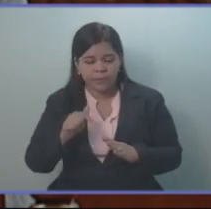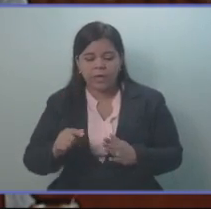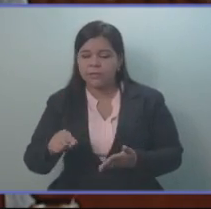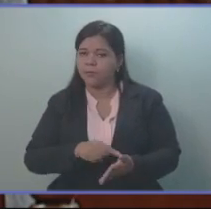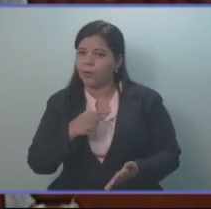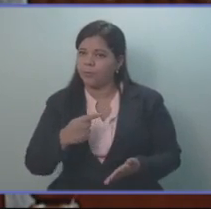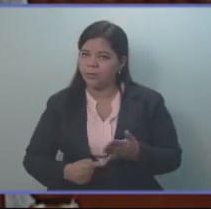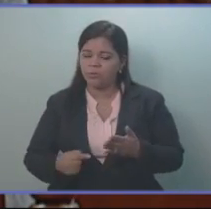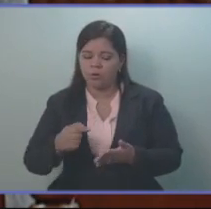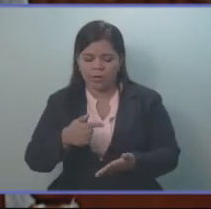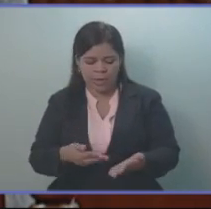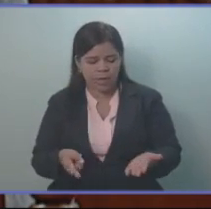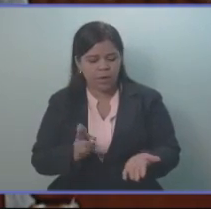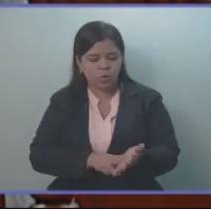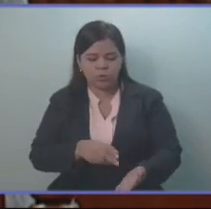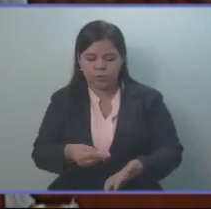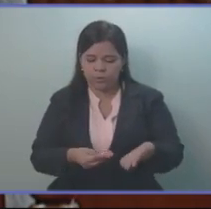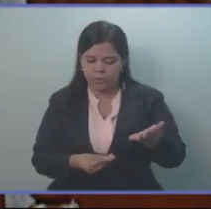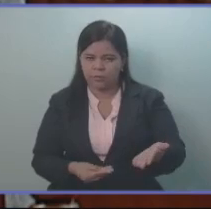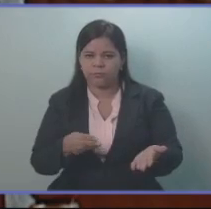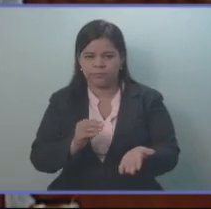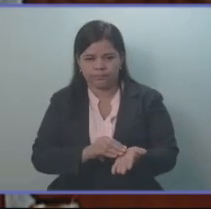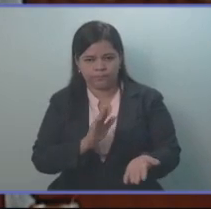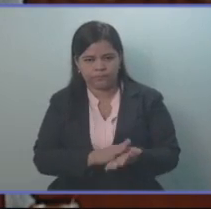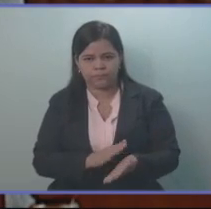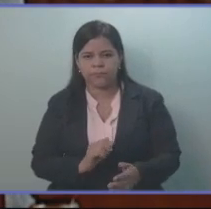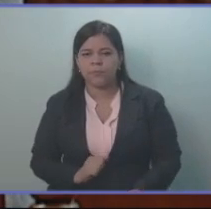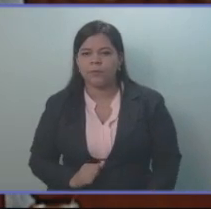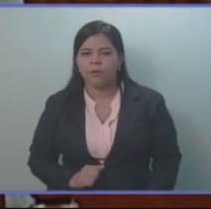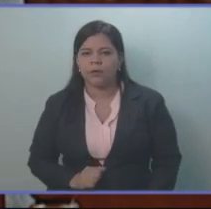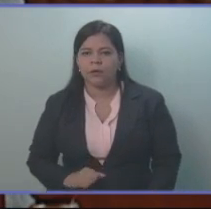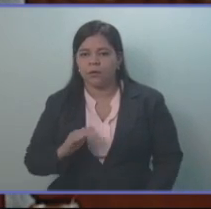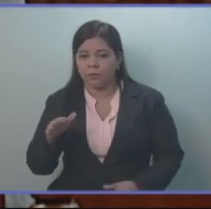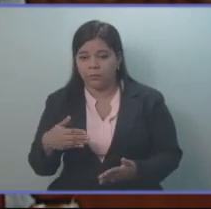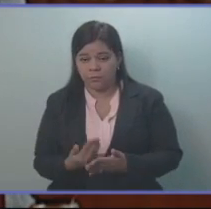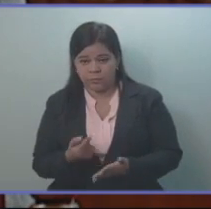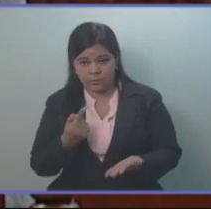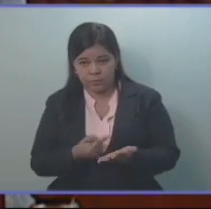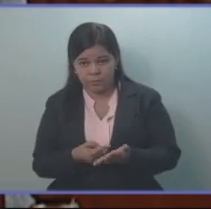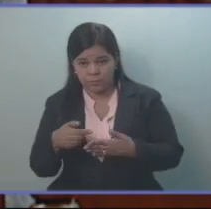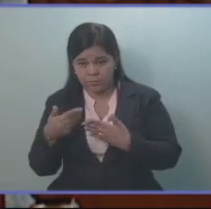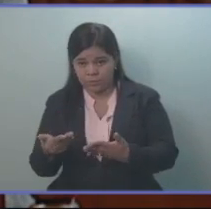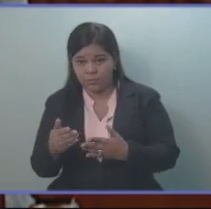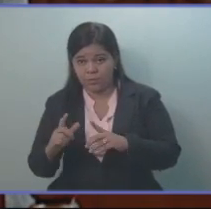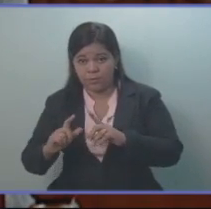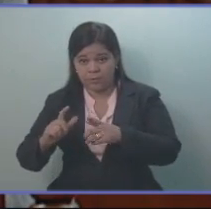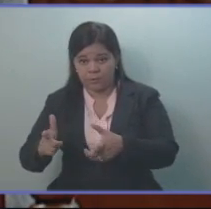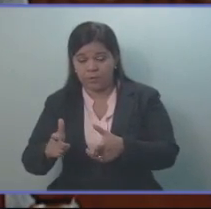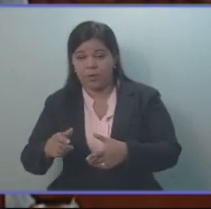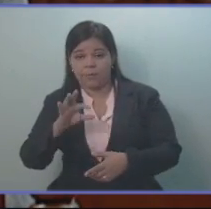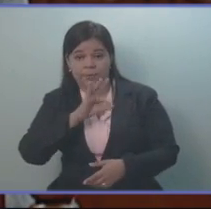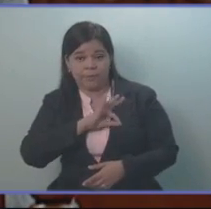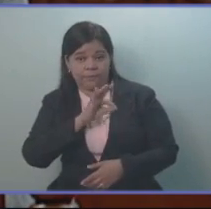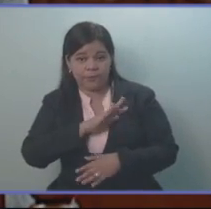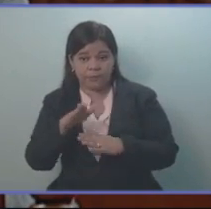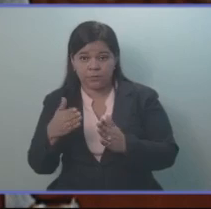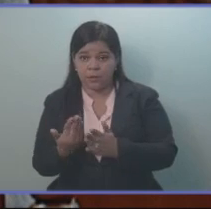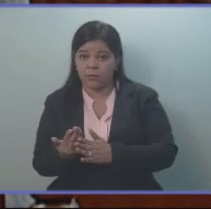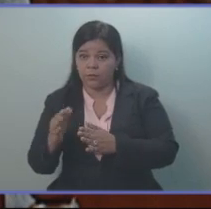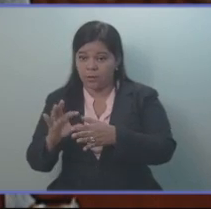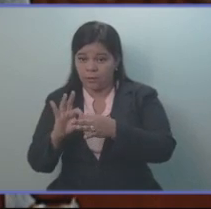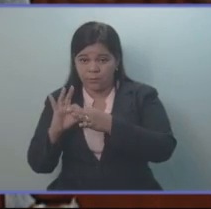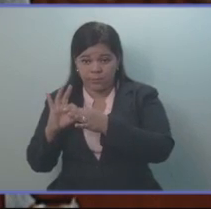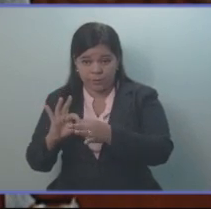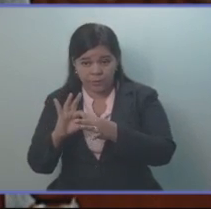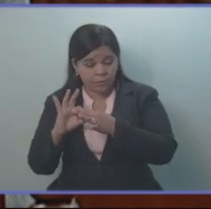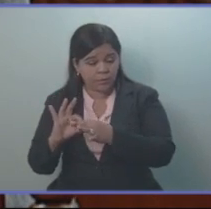prohibición en el respectivo contrato de habitación. El inmueble transferido a título de donación a favor de las cooperativas no podrá ser